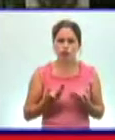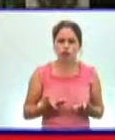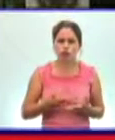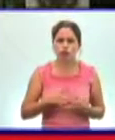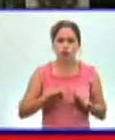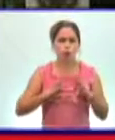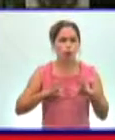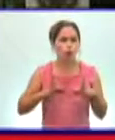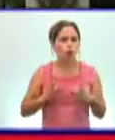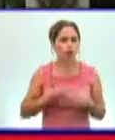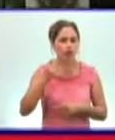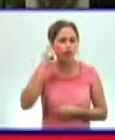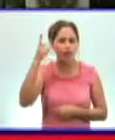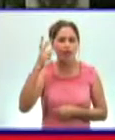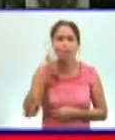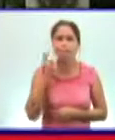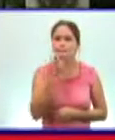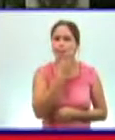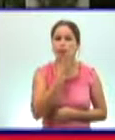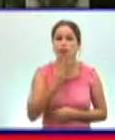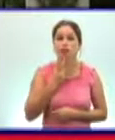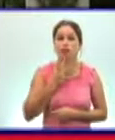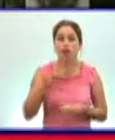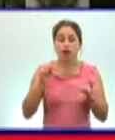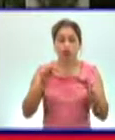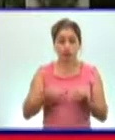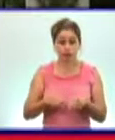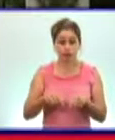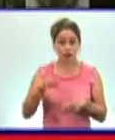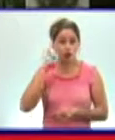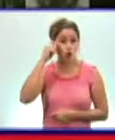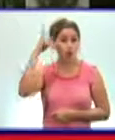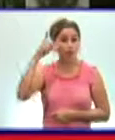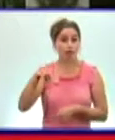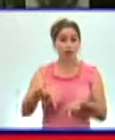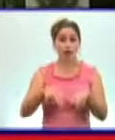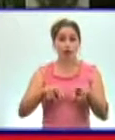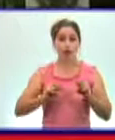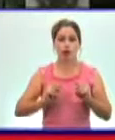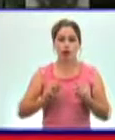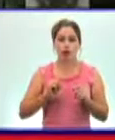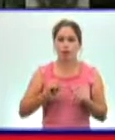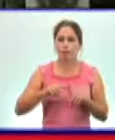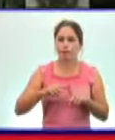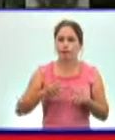precisamente esa idea martiana. Si son ideas nuevas porque son contextos